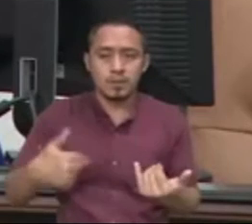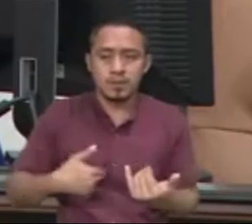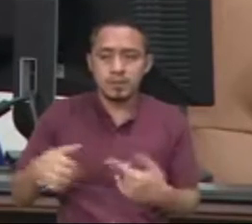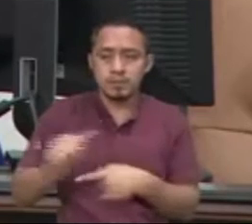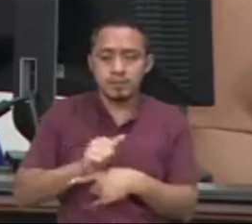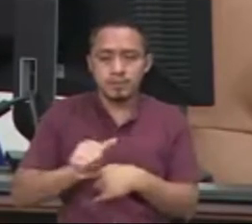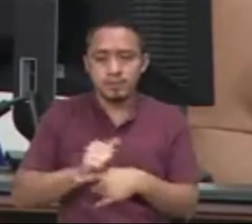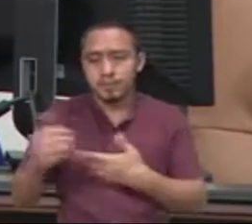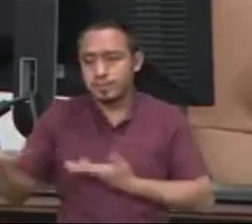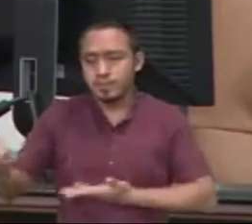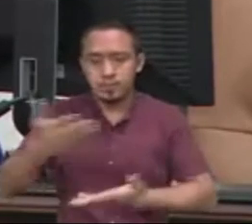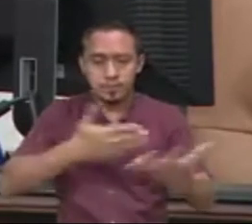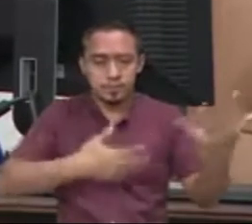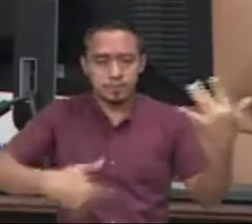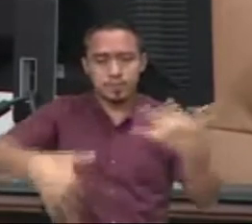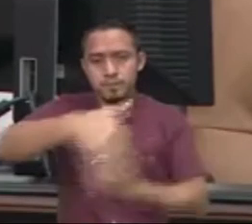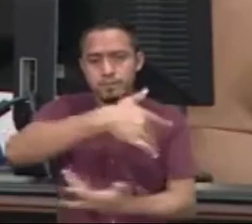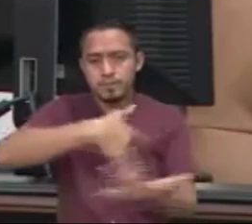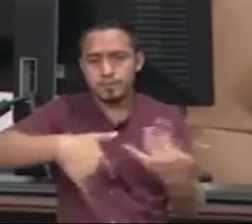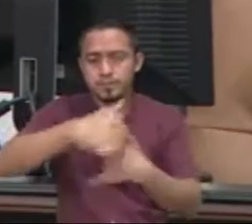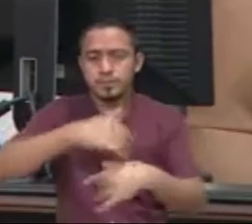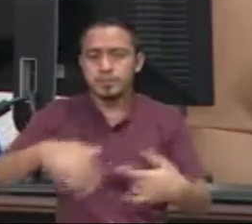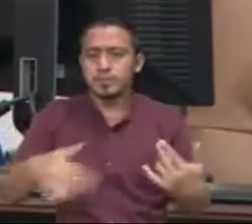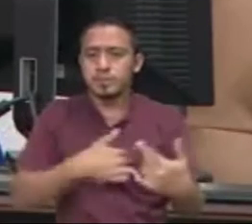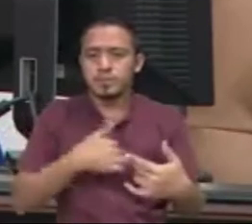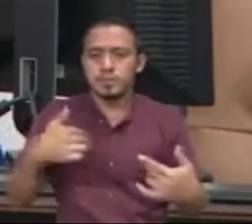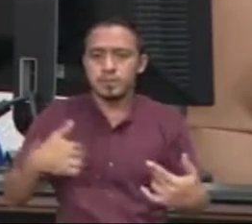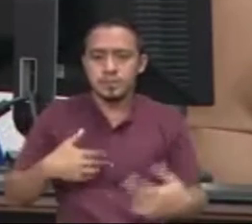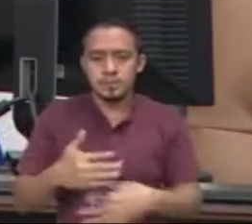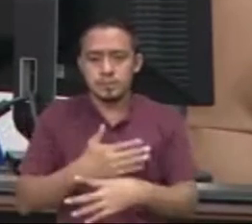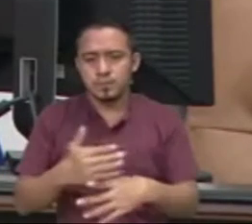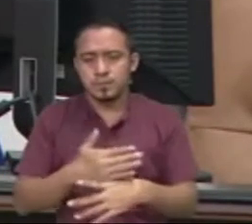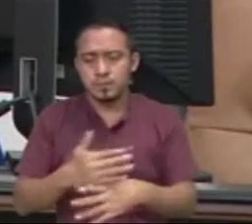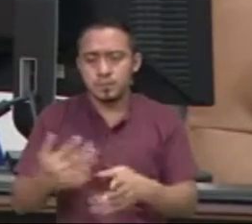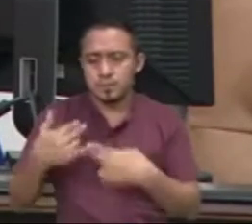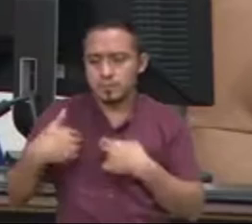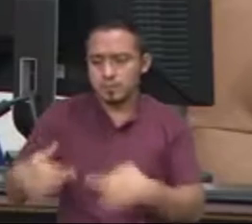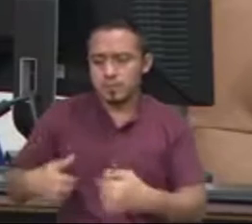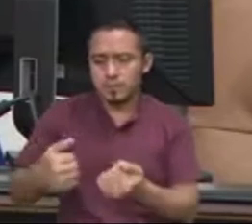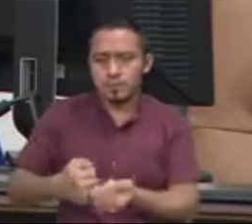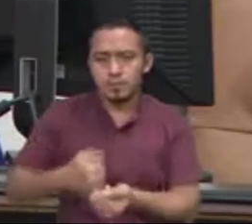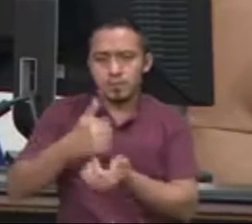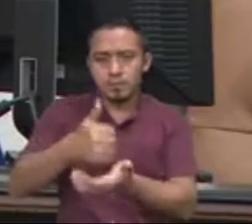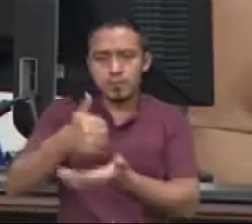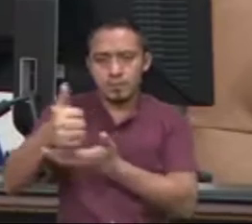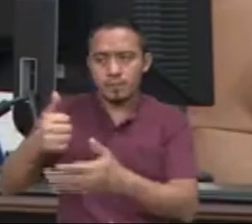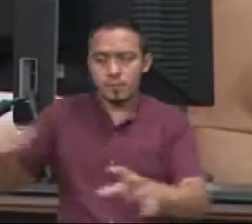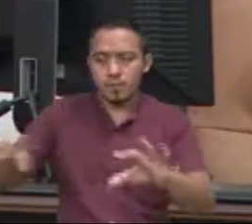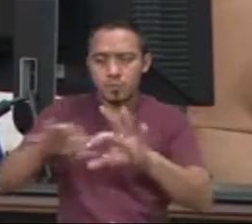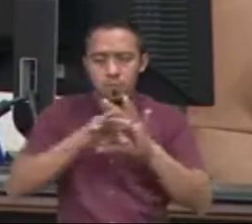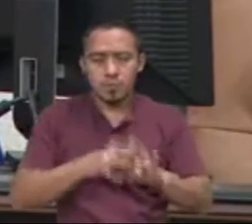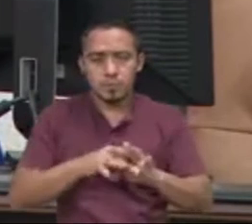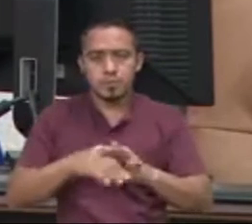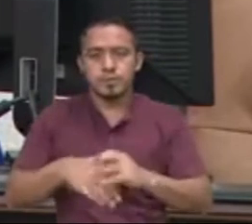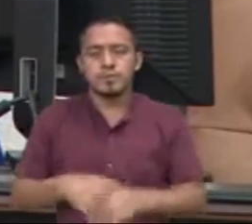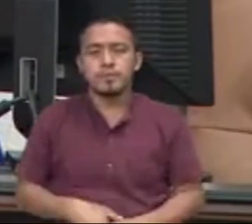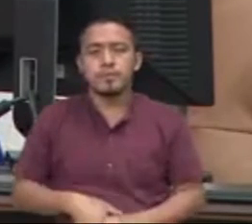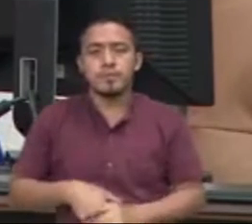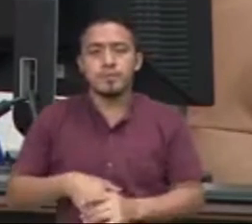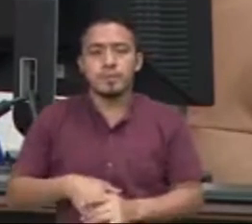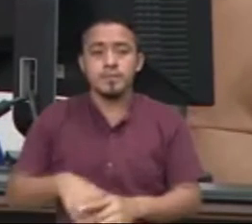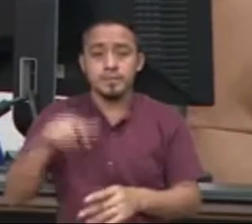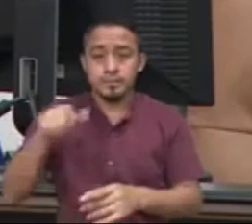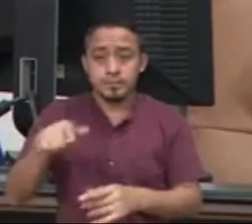la interoperabilidad en la realización de operaciones humanitarias conjuntas y combinadas. En